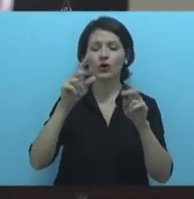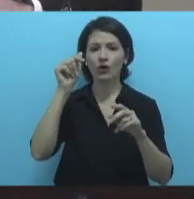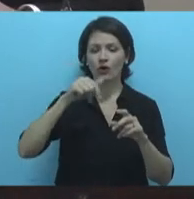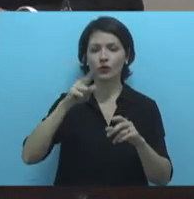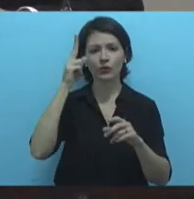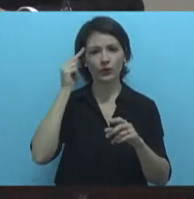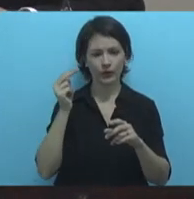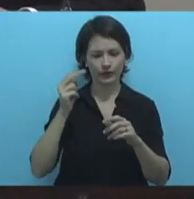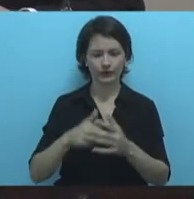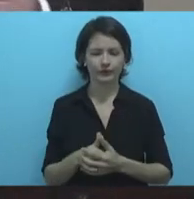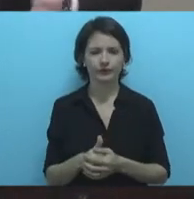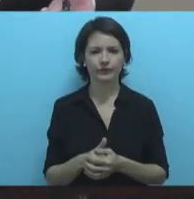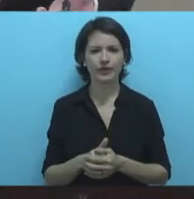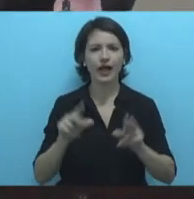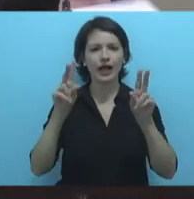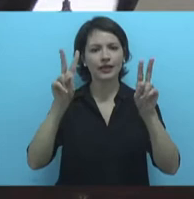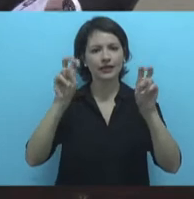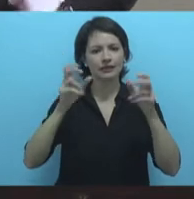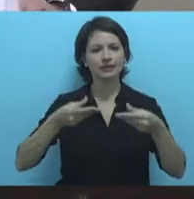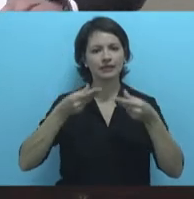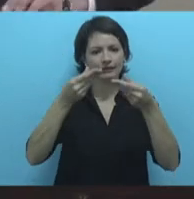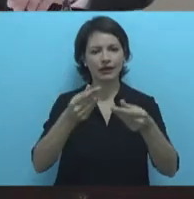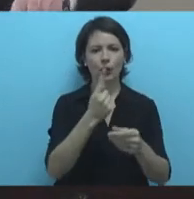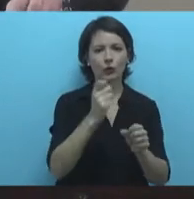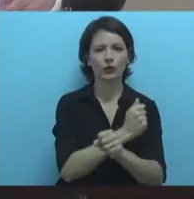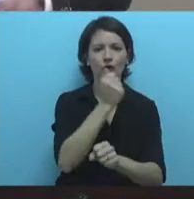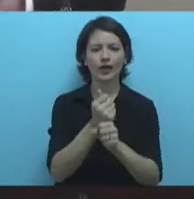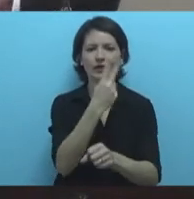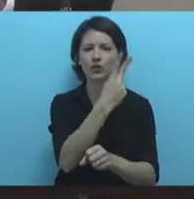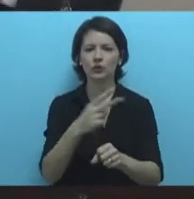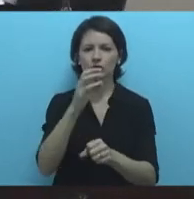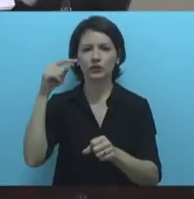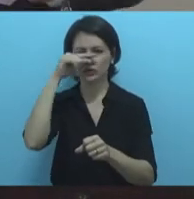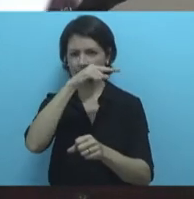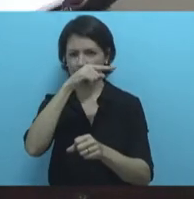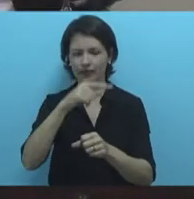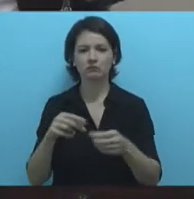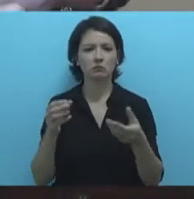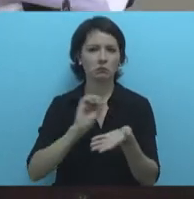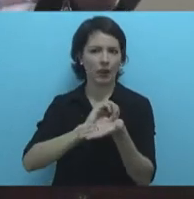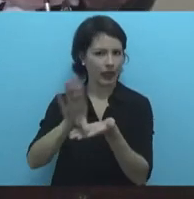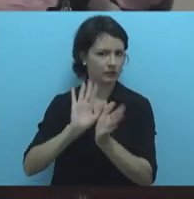asuntos centrados del 1 al 207 a sus destinos